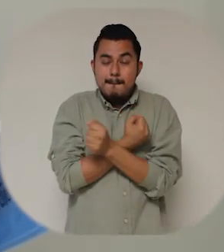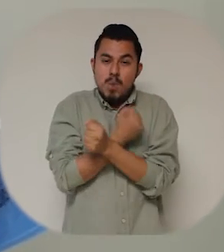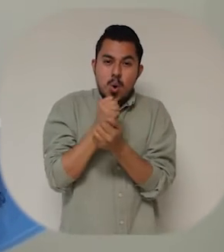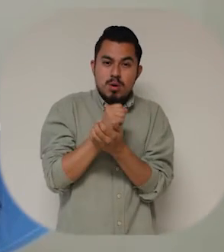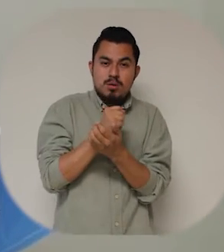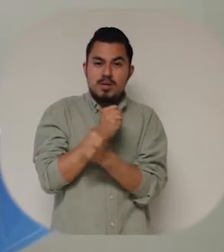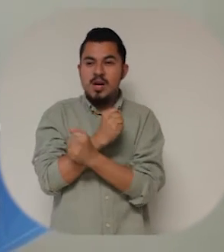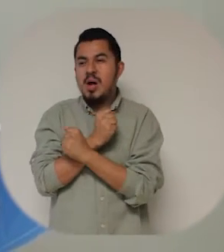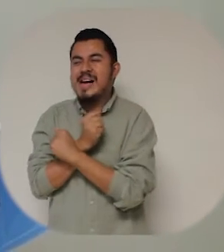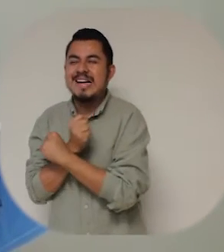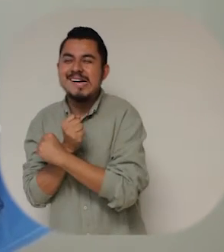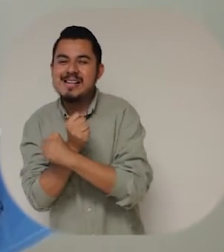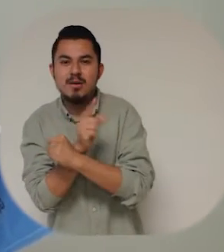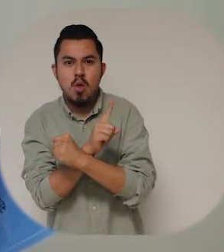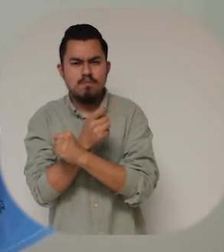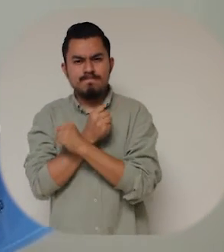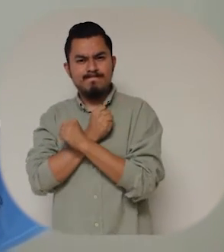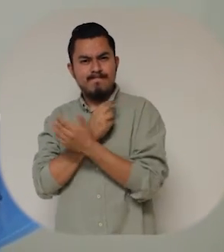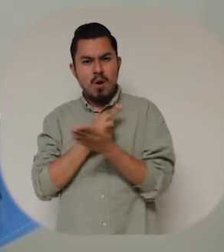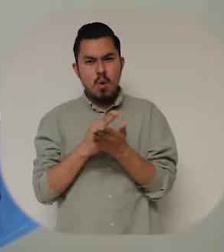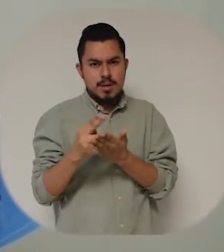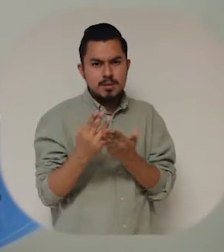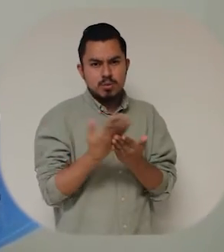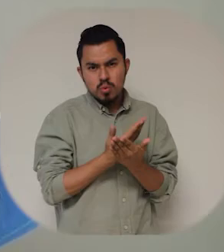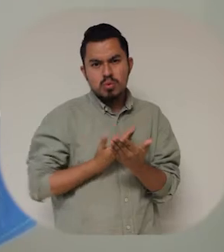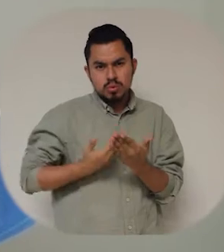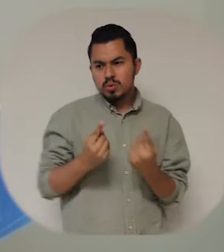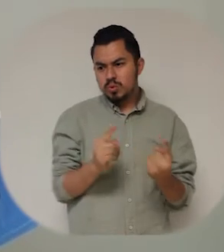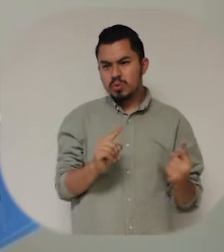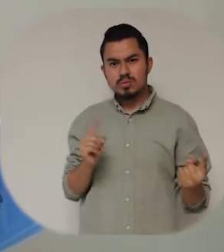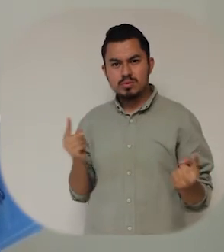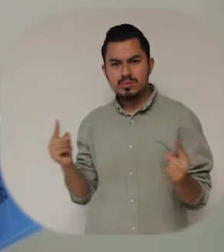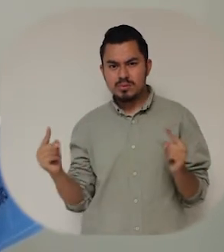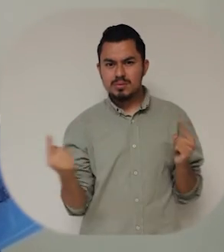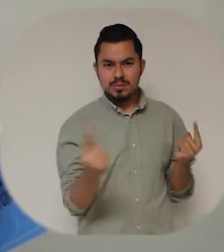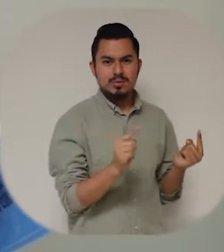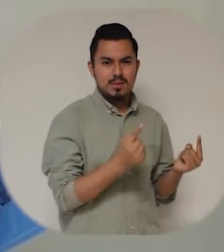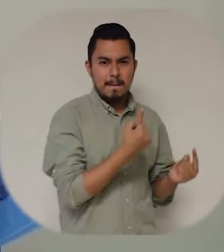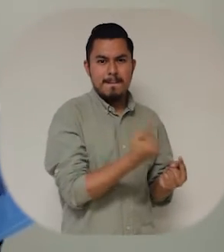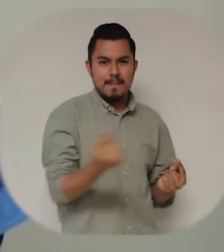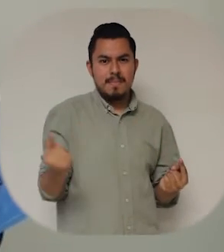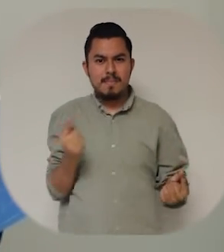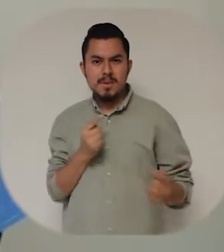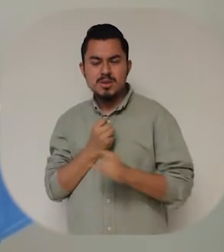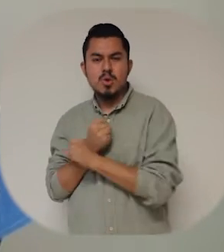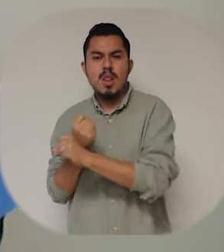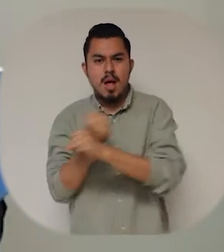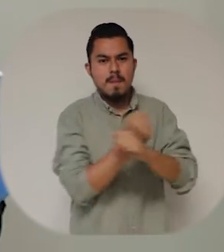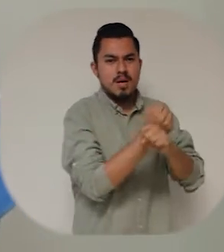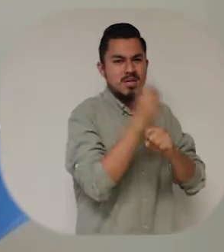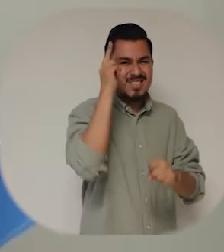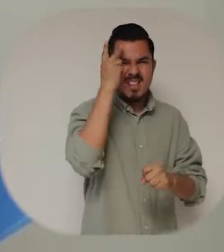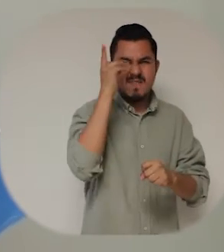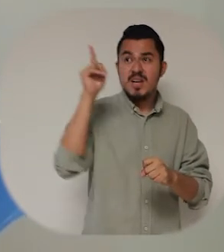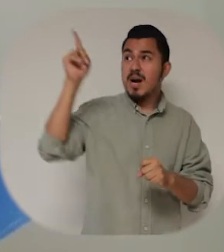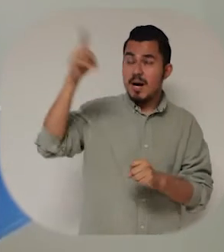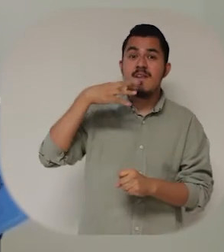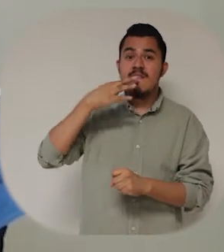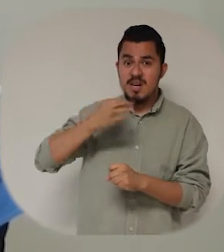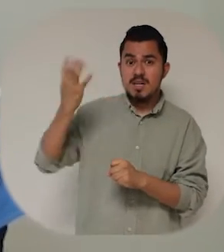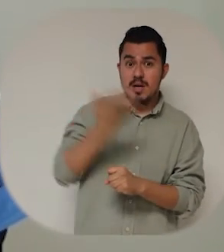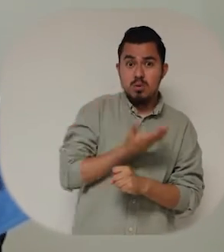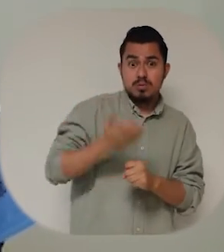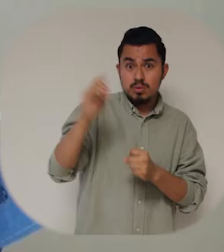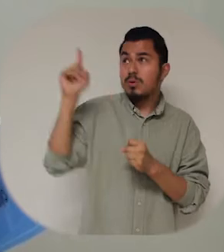dice. Es decir, obedezcan a la verdad. Y por esta obediencia a la verdad, ustedes han sido